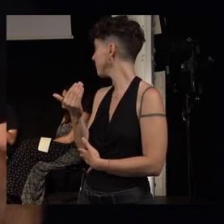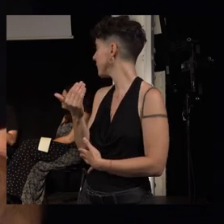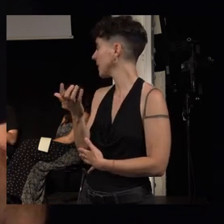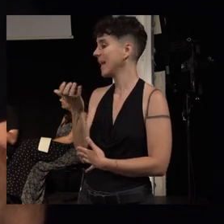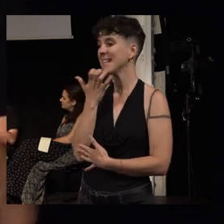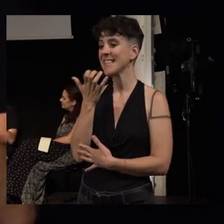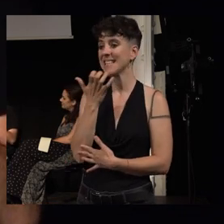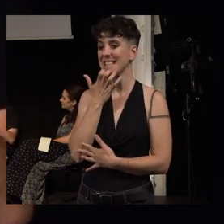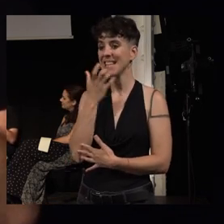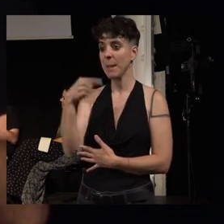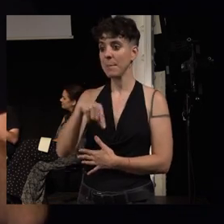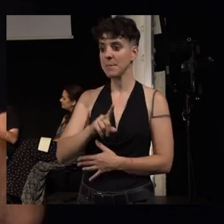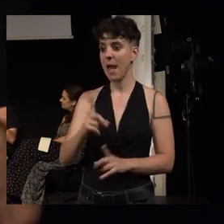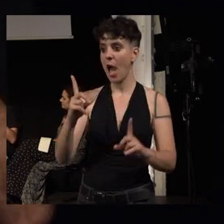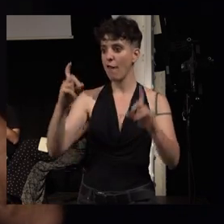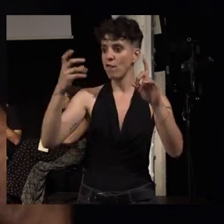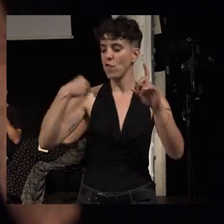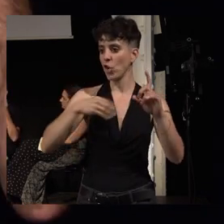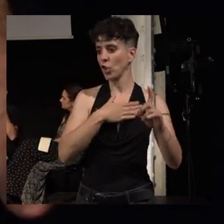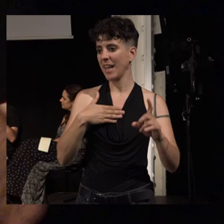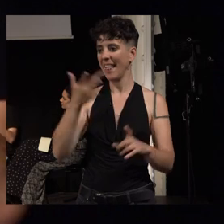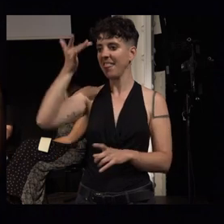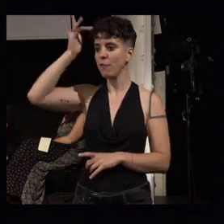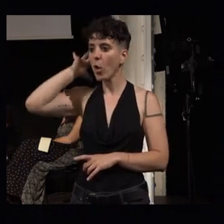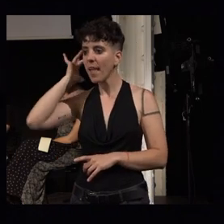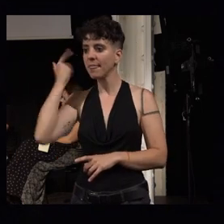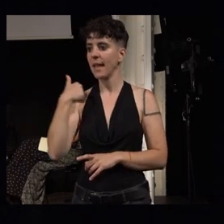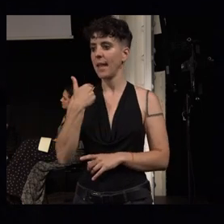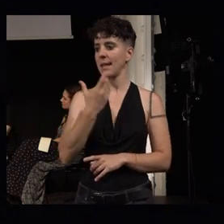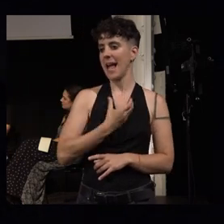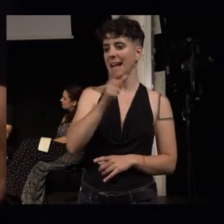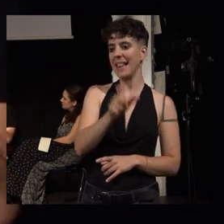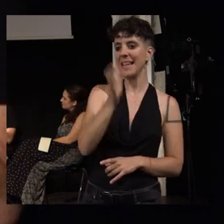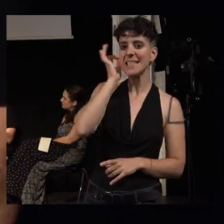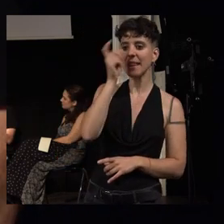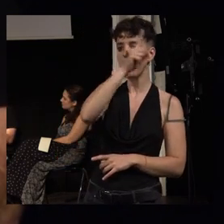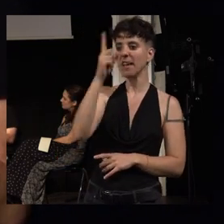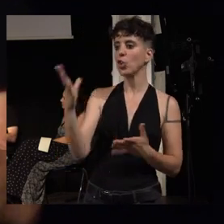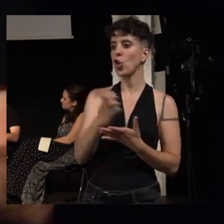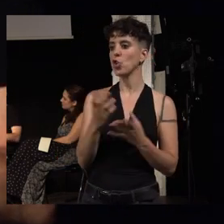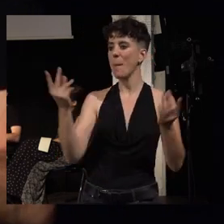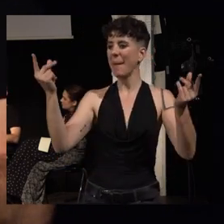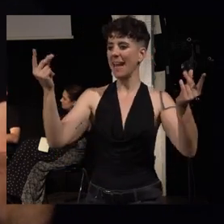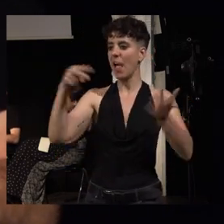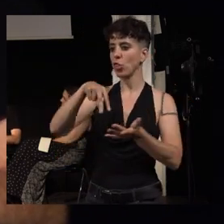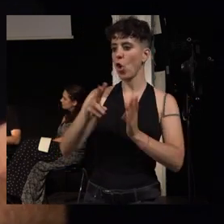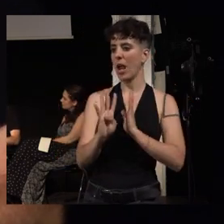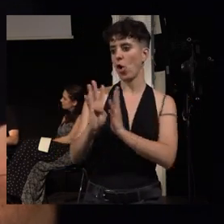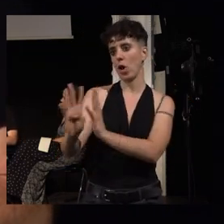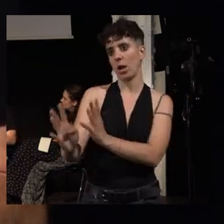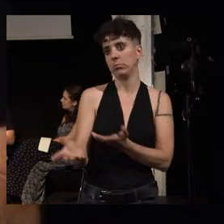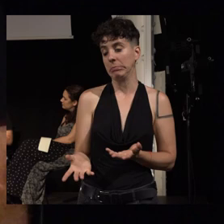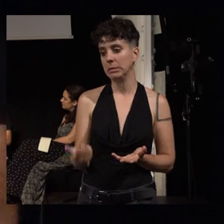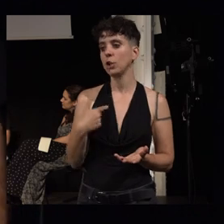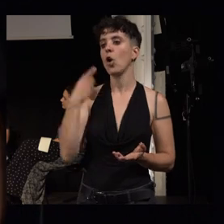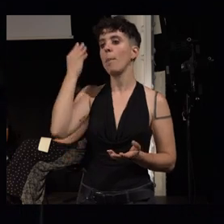si se querían ver retratados este año en la misma foto, ¿no? Cifuentes, la alcaldesa de Madrid y todos bailando la conga, ¿no? Creo que el Orgullo tiene que